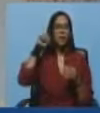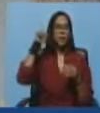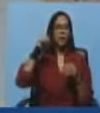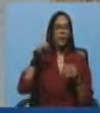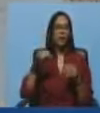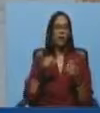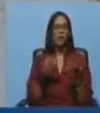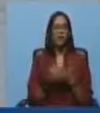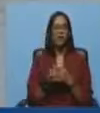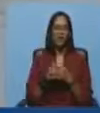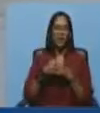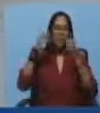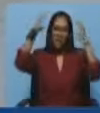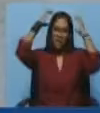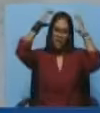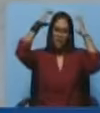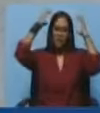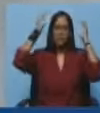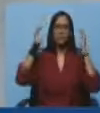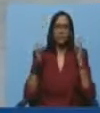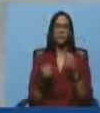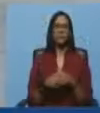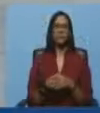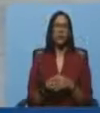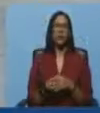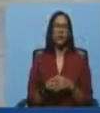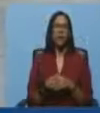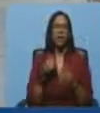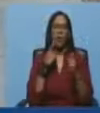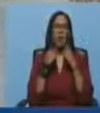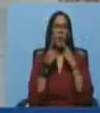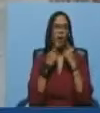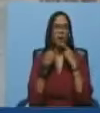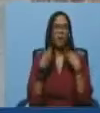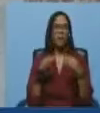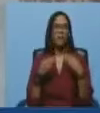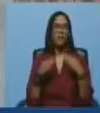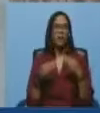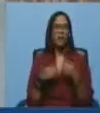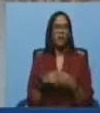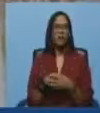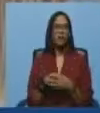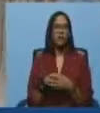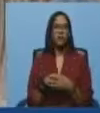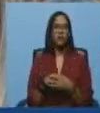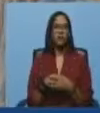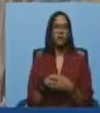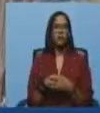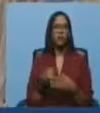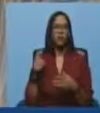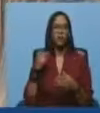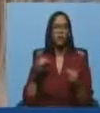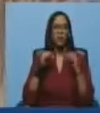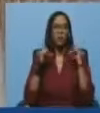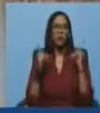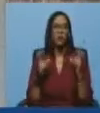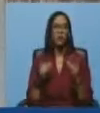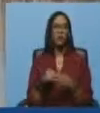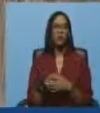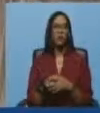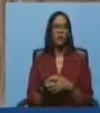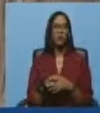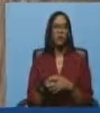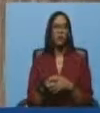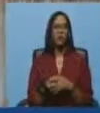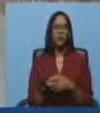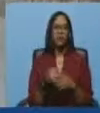Disney. Ajá. ¿No? Que estaban cargadas de colores, de mensajes, etc. Menos mal que tuve esa suerte, ¿no?